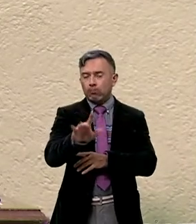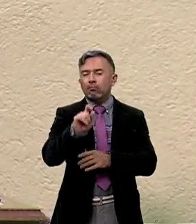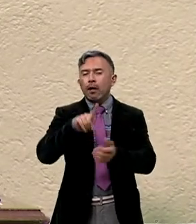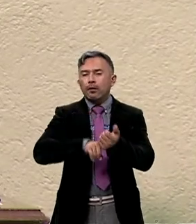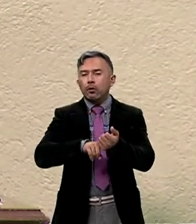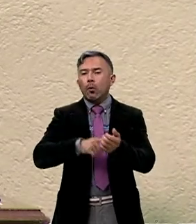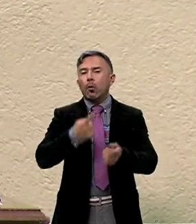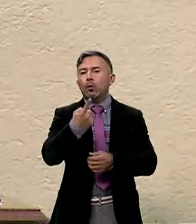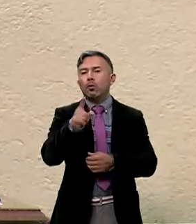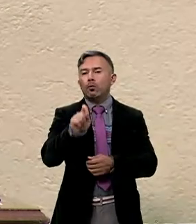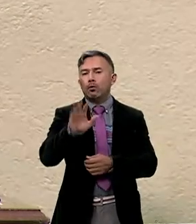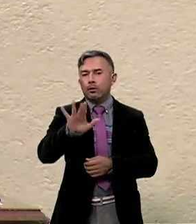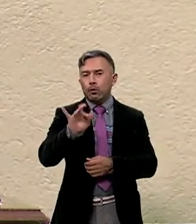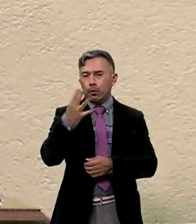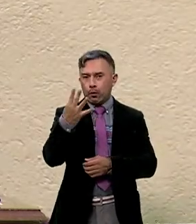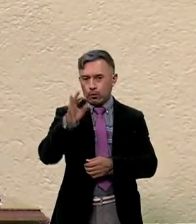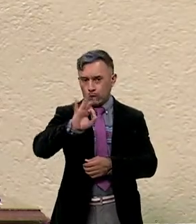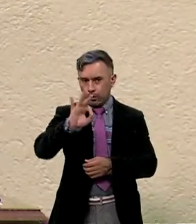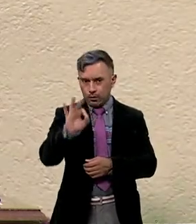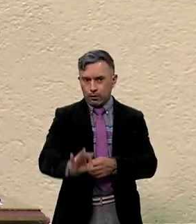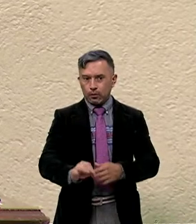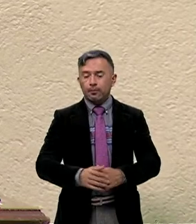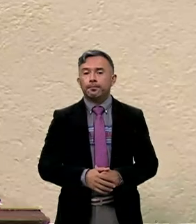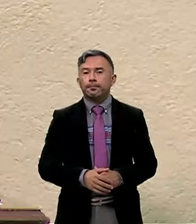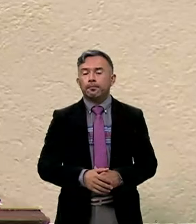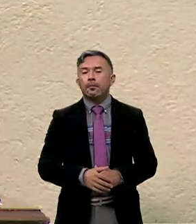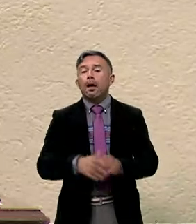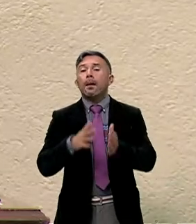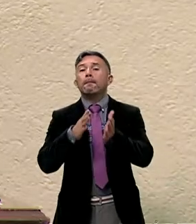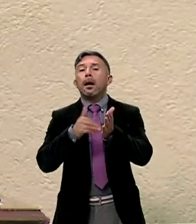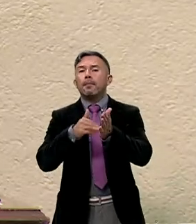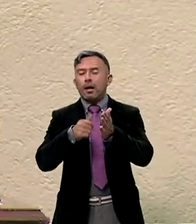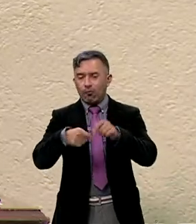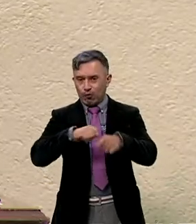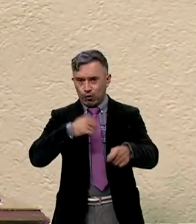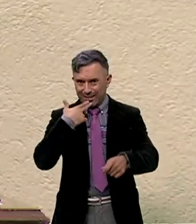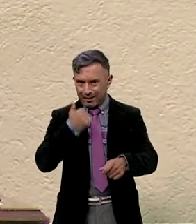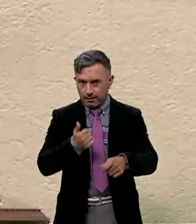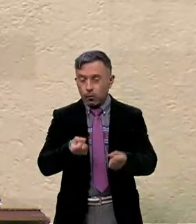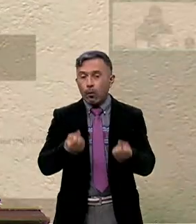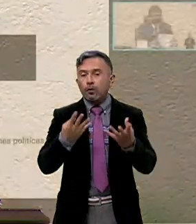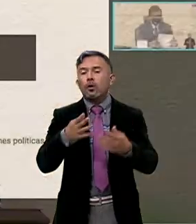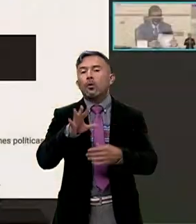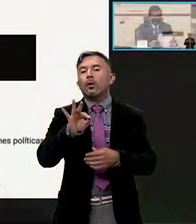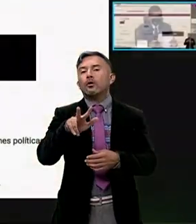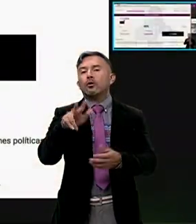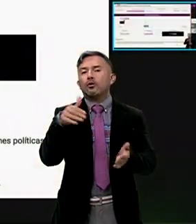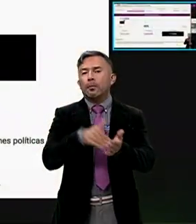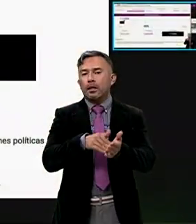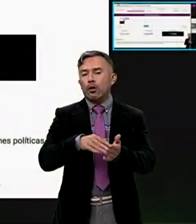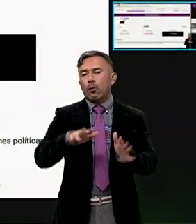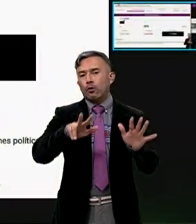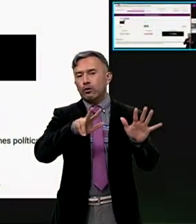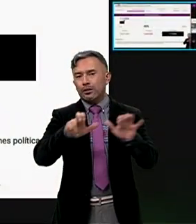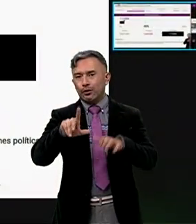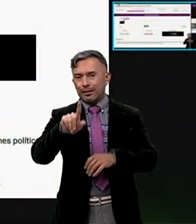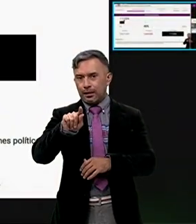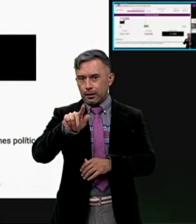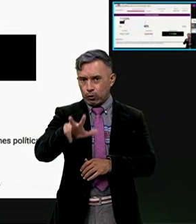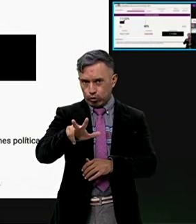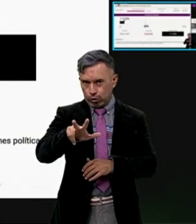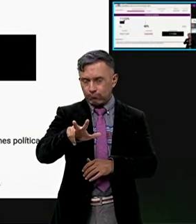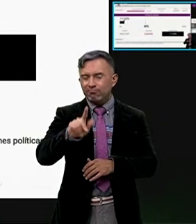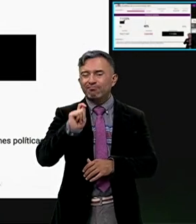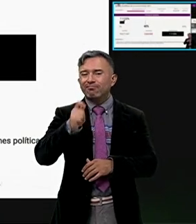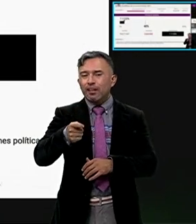1.54 por ciento total de papeletas anuladas 48 mil 878 es